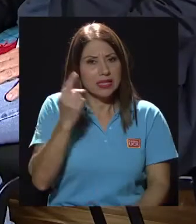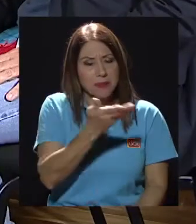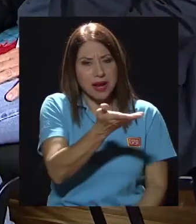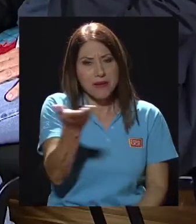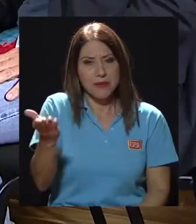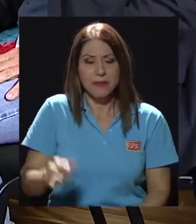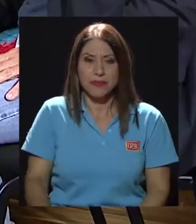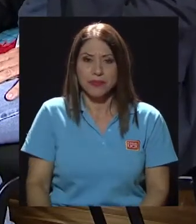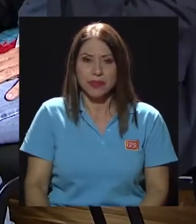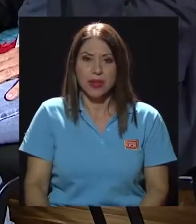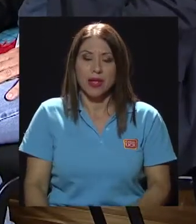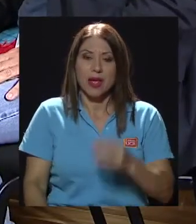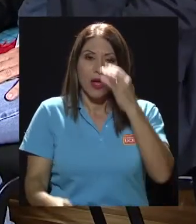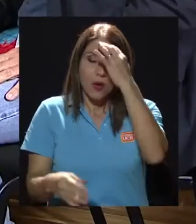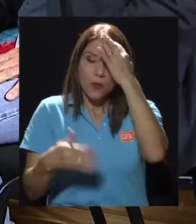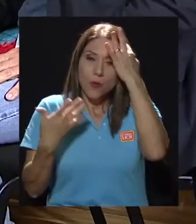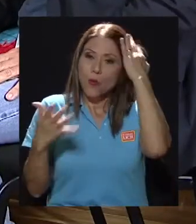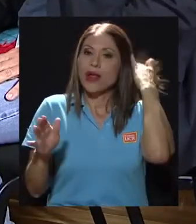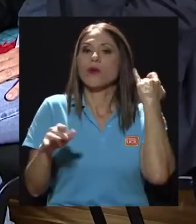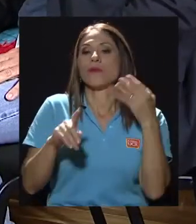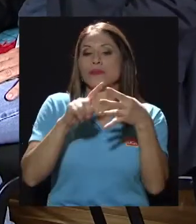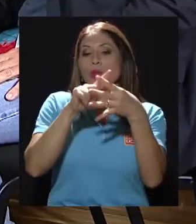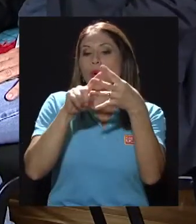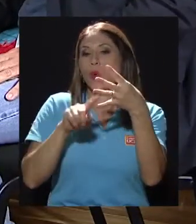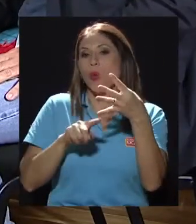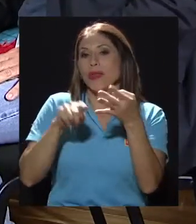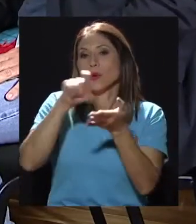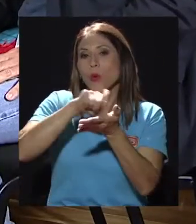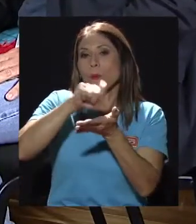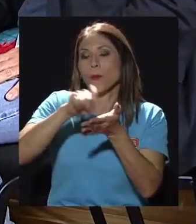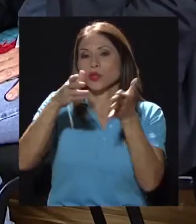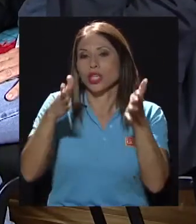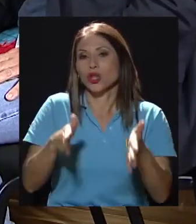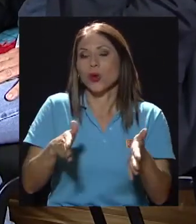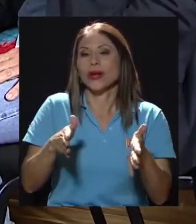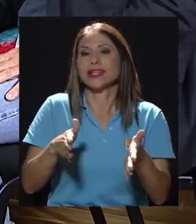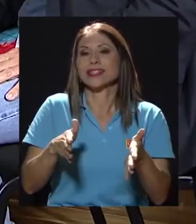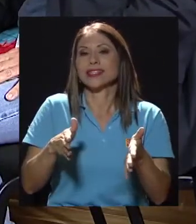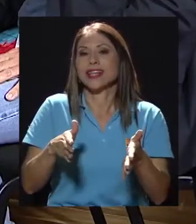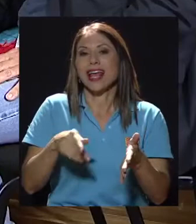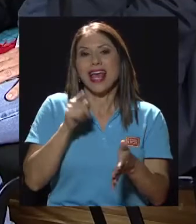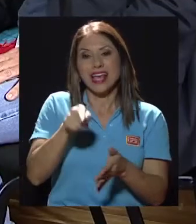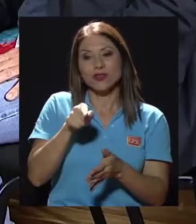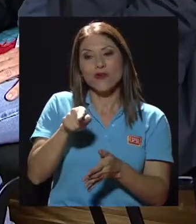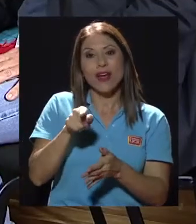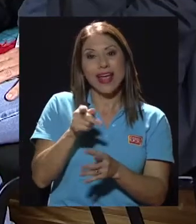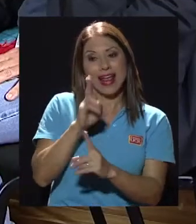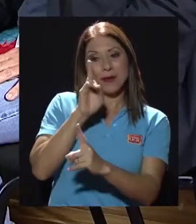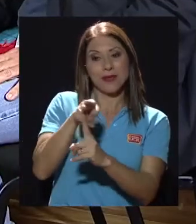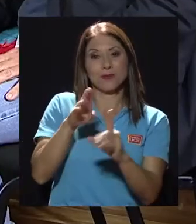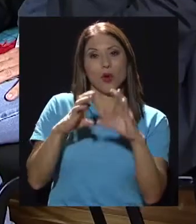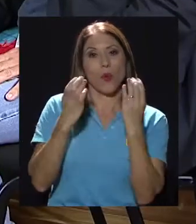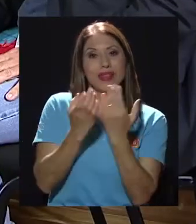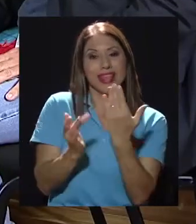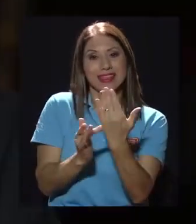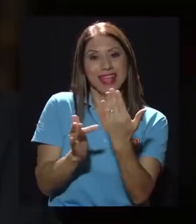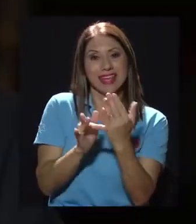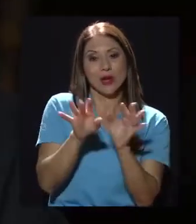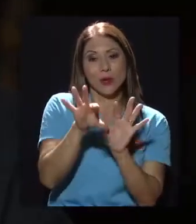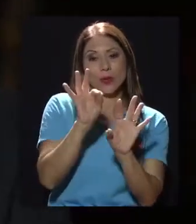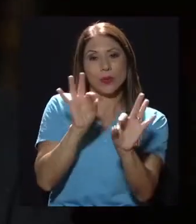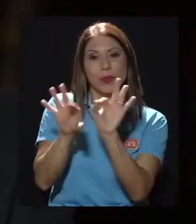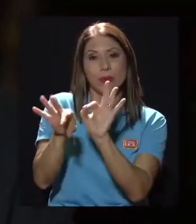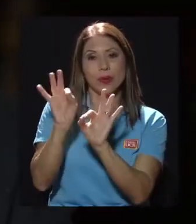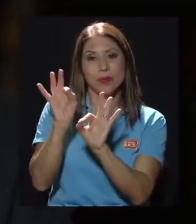caso. Bueno, los cuatro compositores, eso fue una selección del mismo comité técnico que se había, porque ya se habían